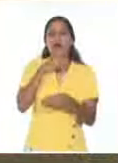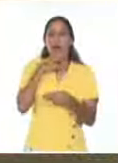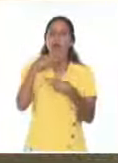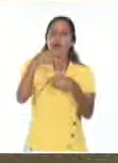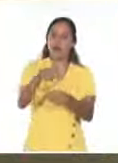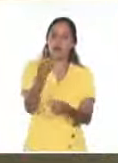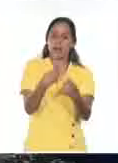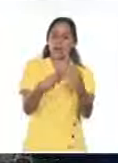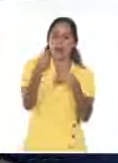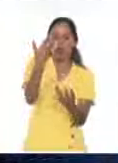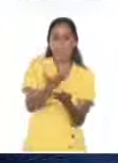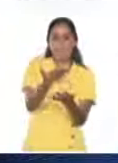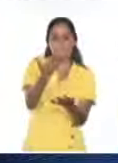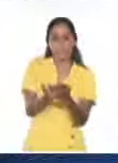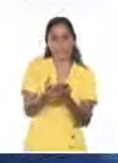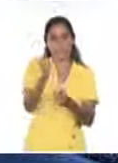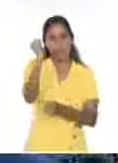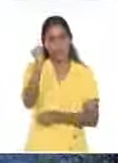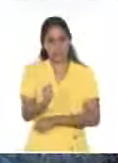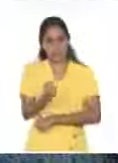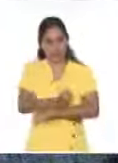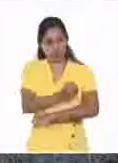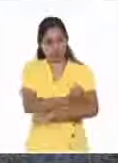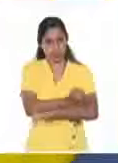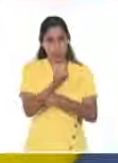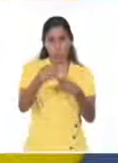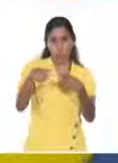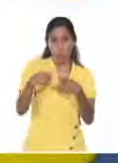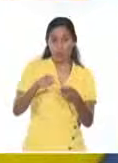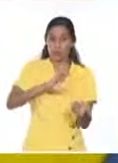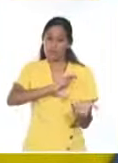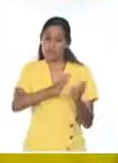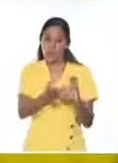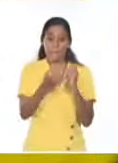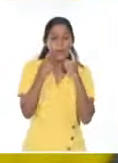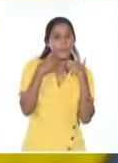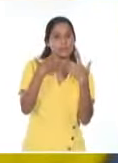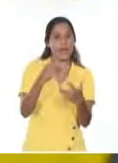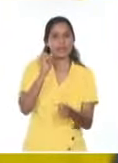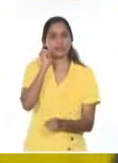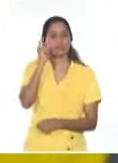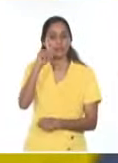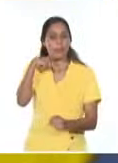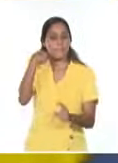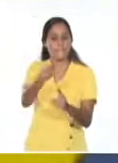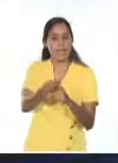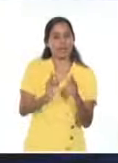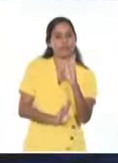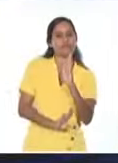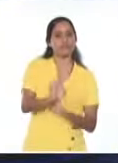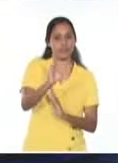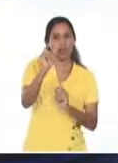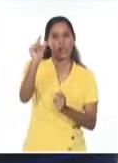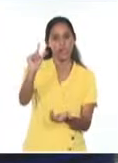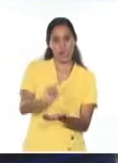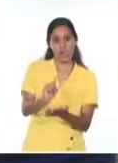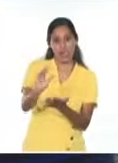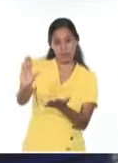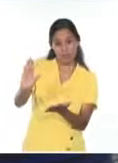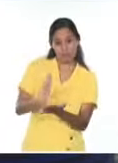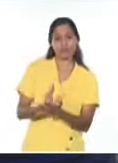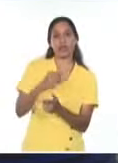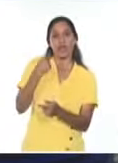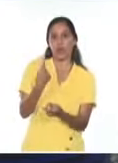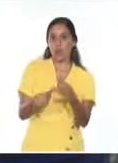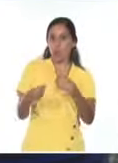la planta potabilizadora. Fomentar un modelo de gestión empresarial que permita incrementar salario y eficiencia fue de las valoraciones realizadas